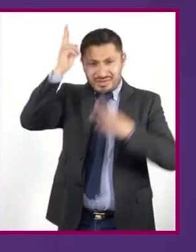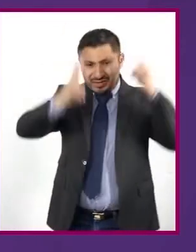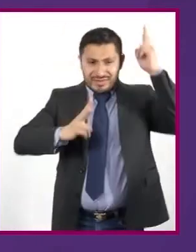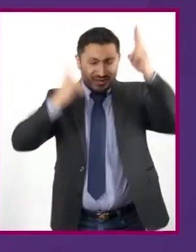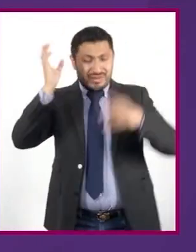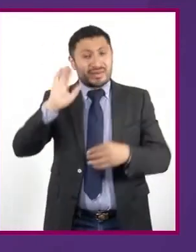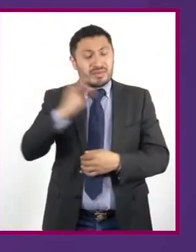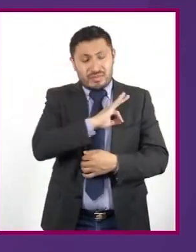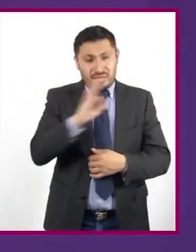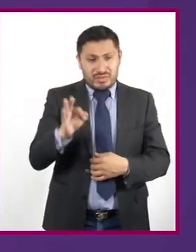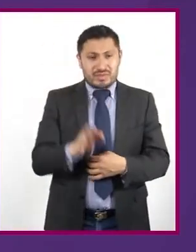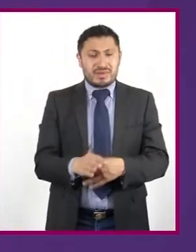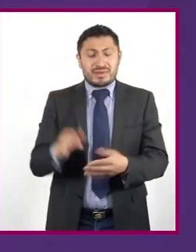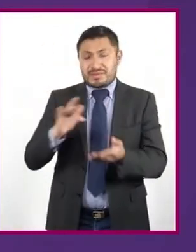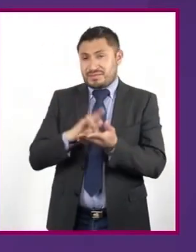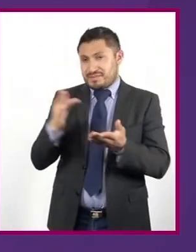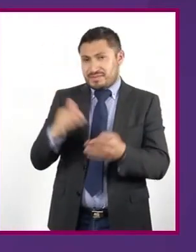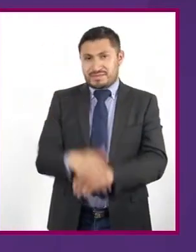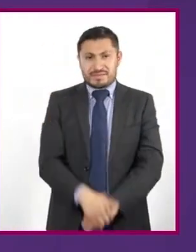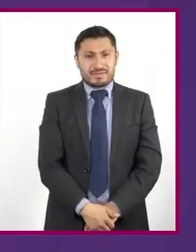pueda. Gracias.